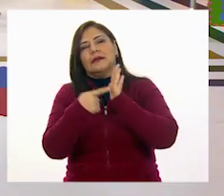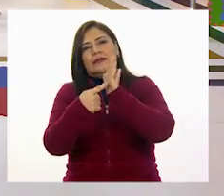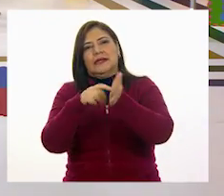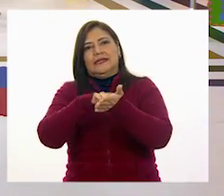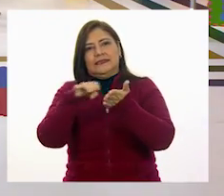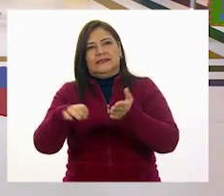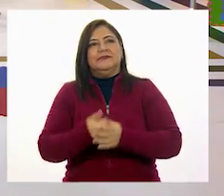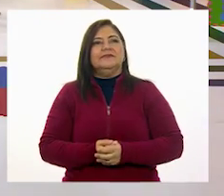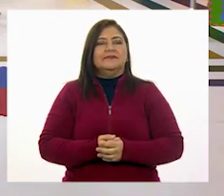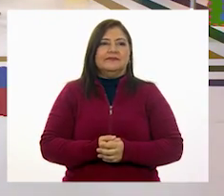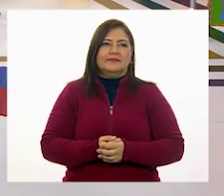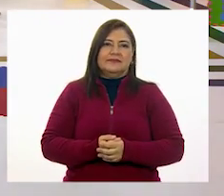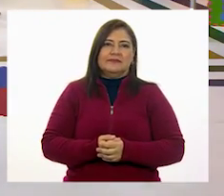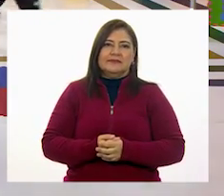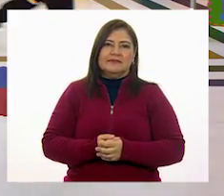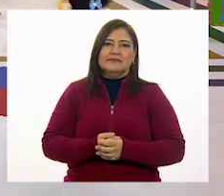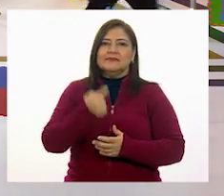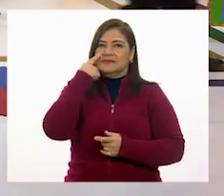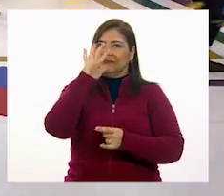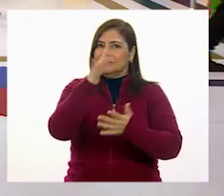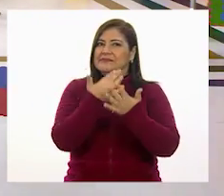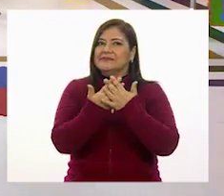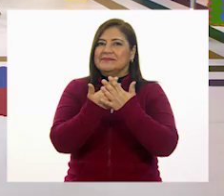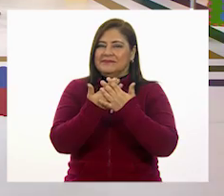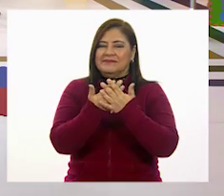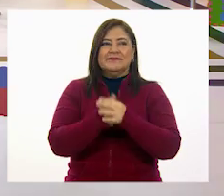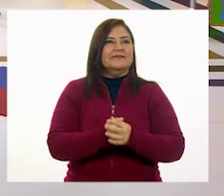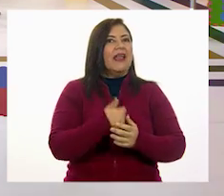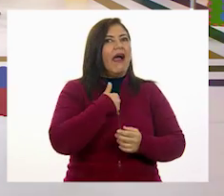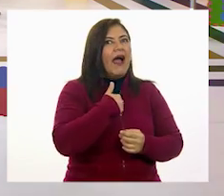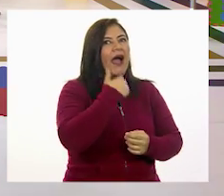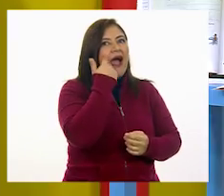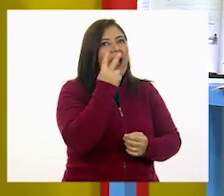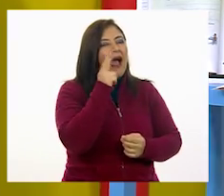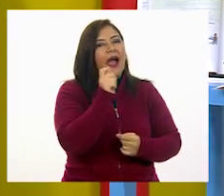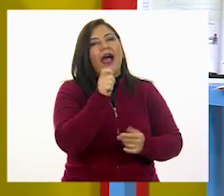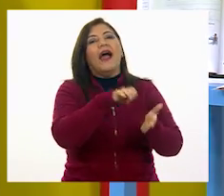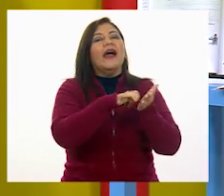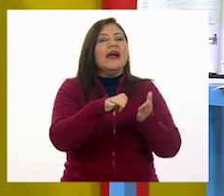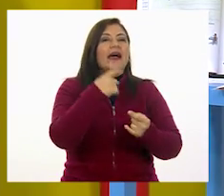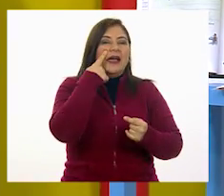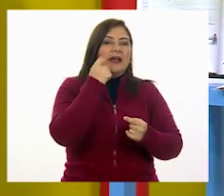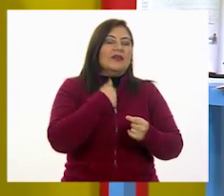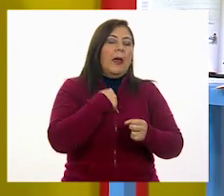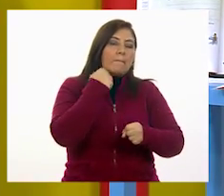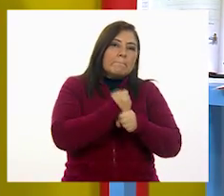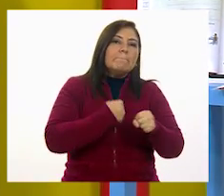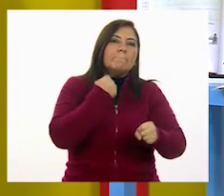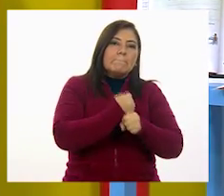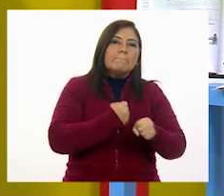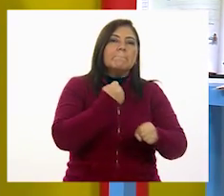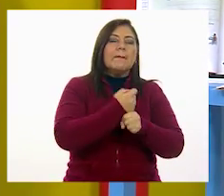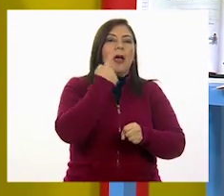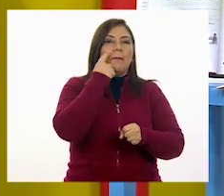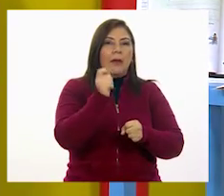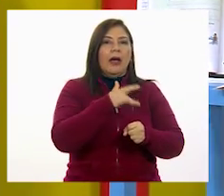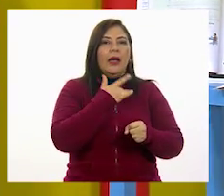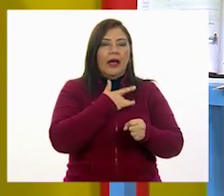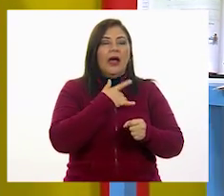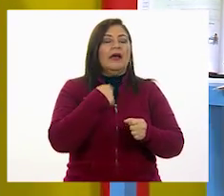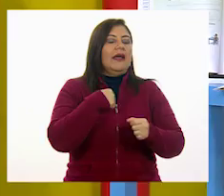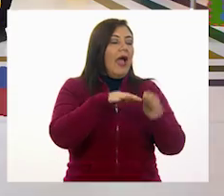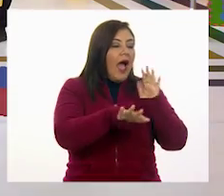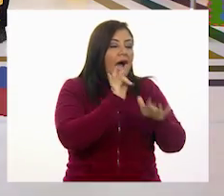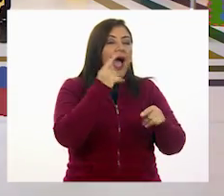Voy por él. Espérenme tantito. Ay, ya quiero ver cuál va a ser el ejemplo. Siento que cada vez que practico con los signos de puntuación los